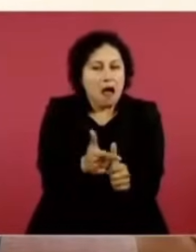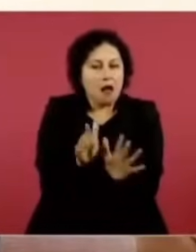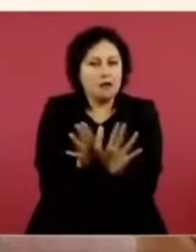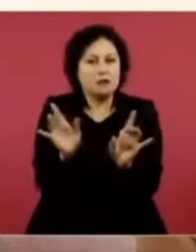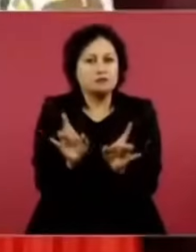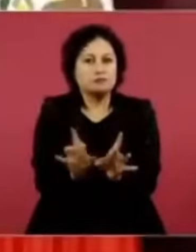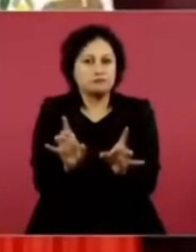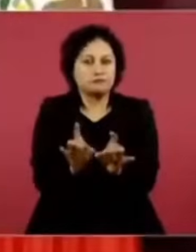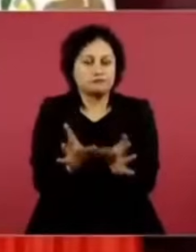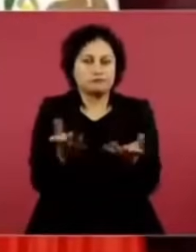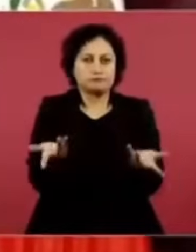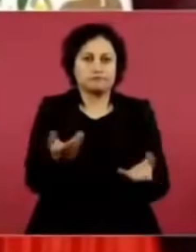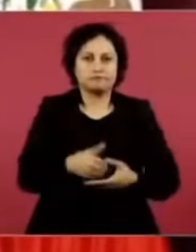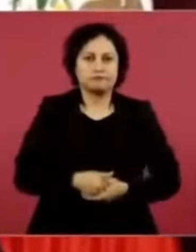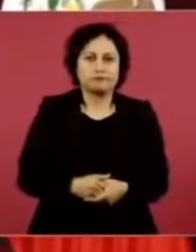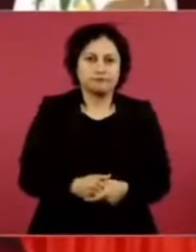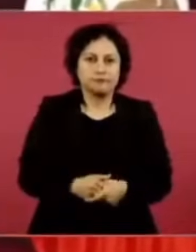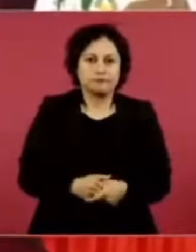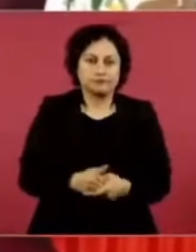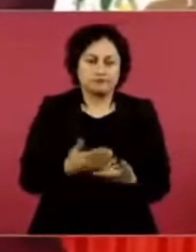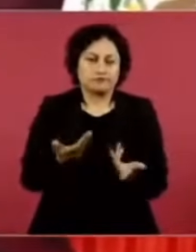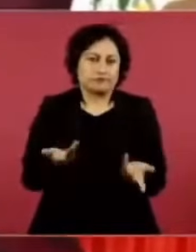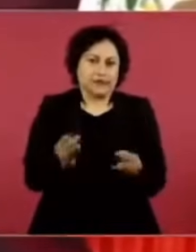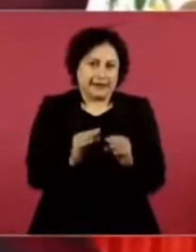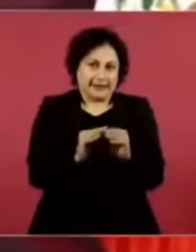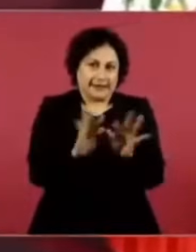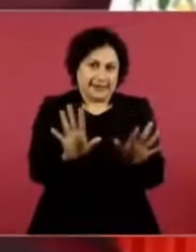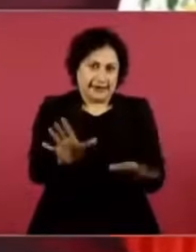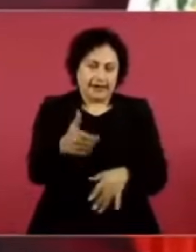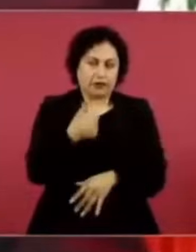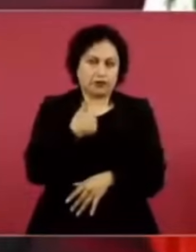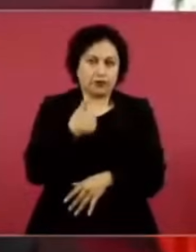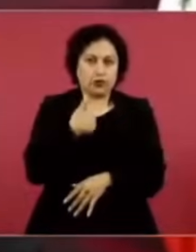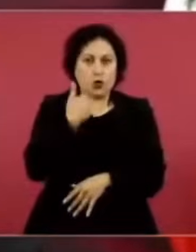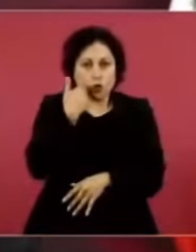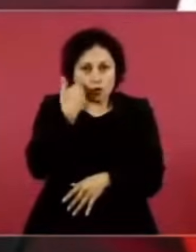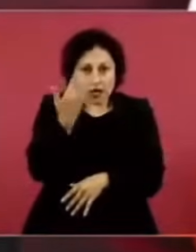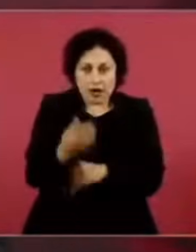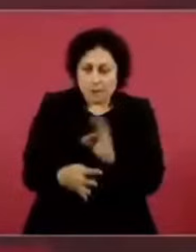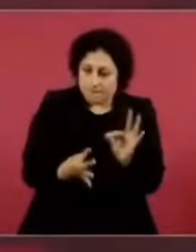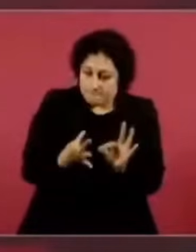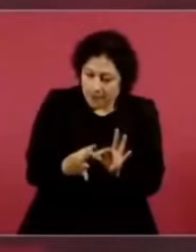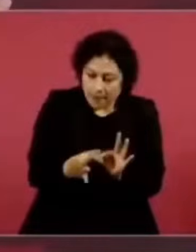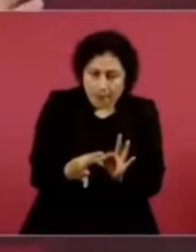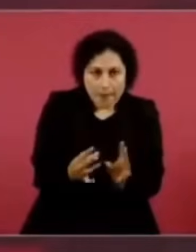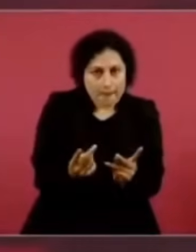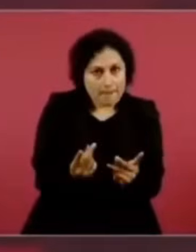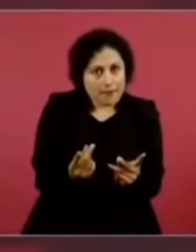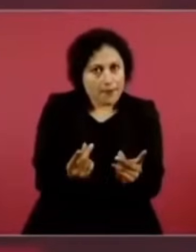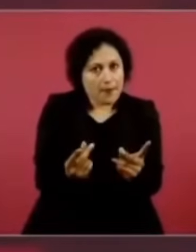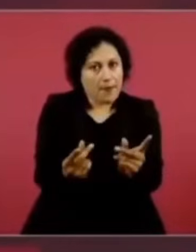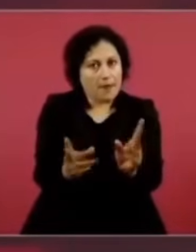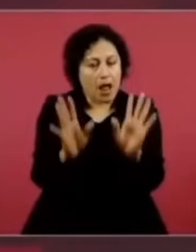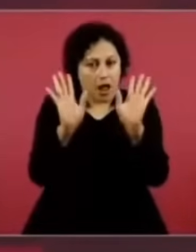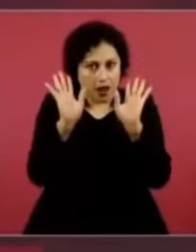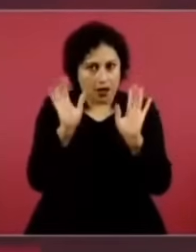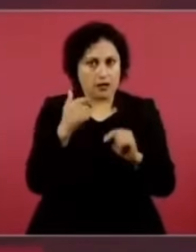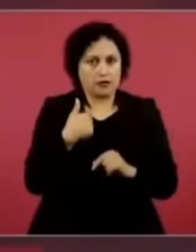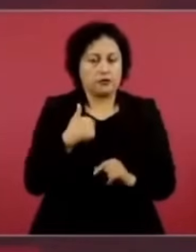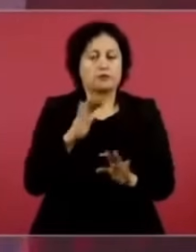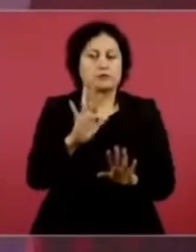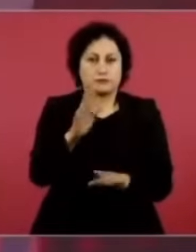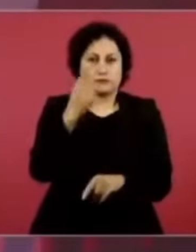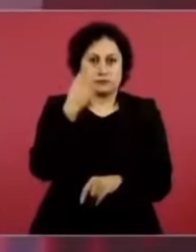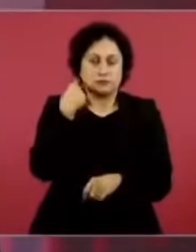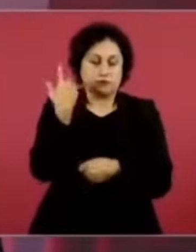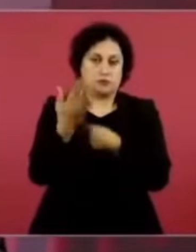Yo quiero pues que todo lo hagamos lo más pronto posible. Ahora voy a poner el ejemplo del Tren